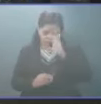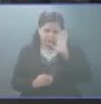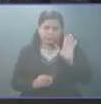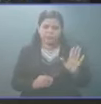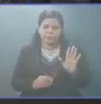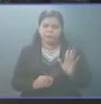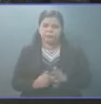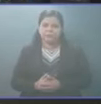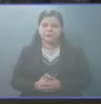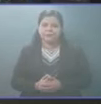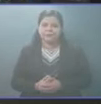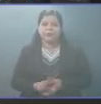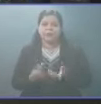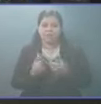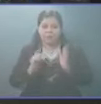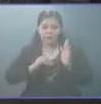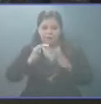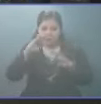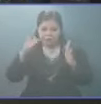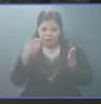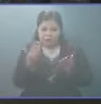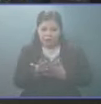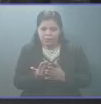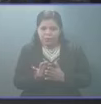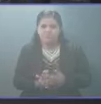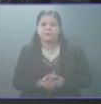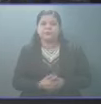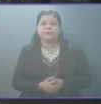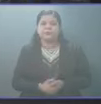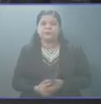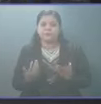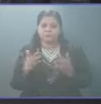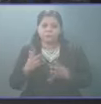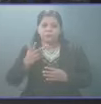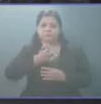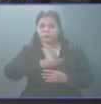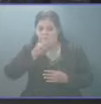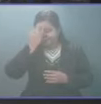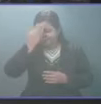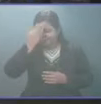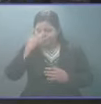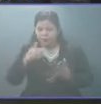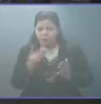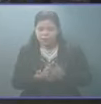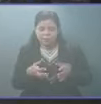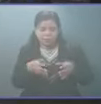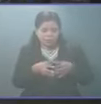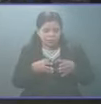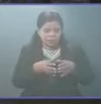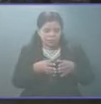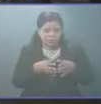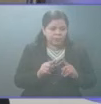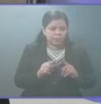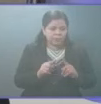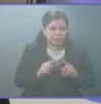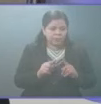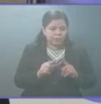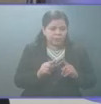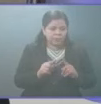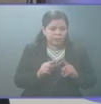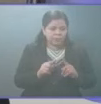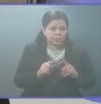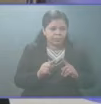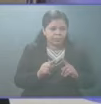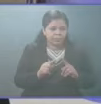al contabilizarlos por unidad, sí, el adulto mayor viene siendo menor en relación al grupo, pero el otro grupo es el